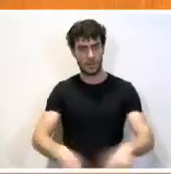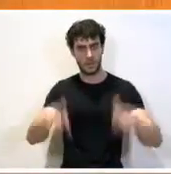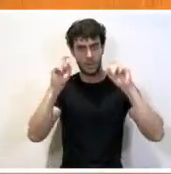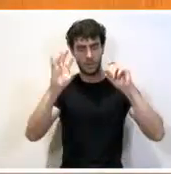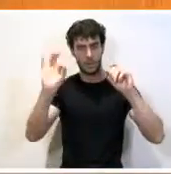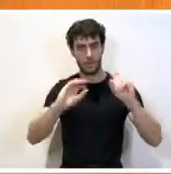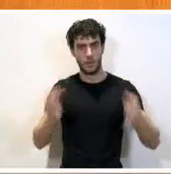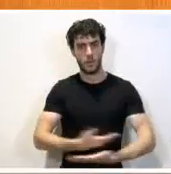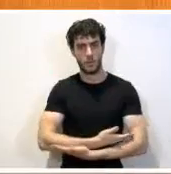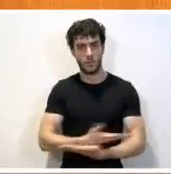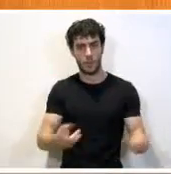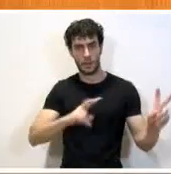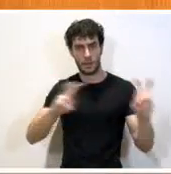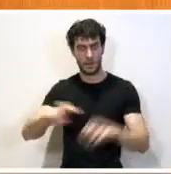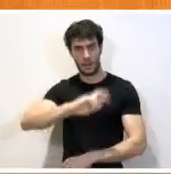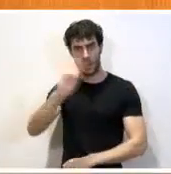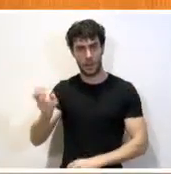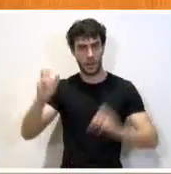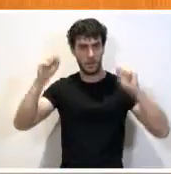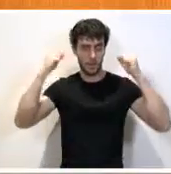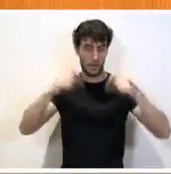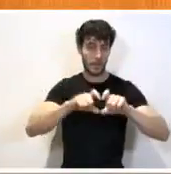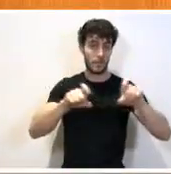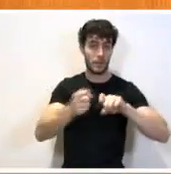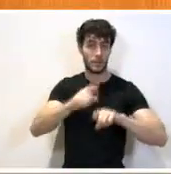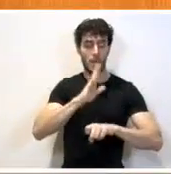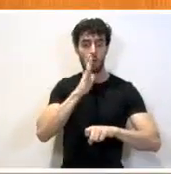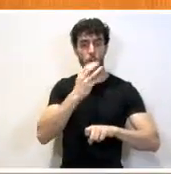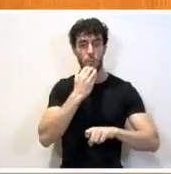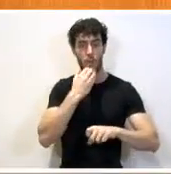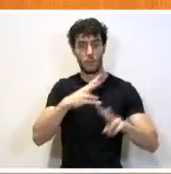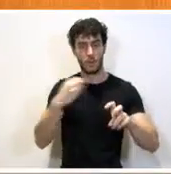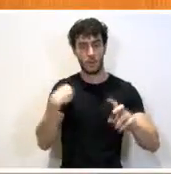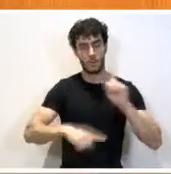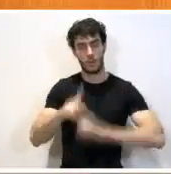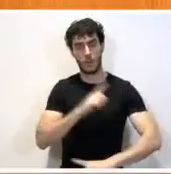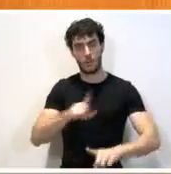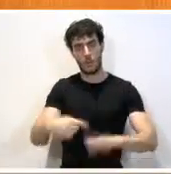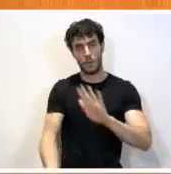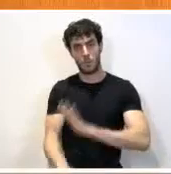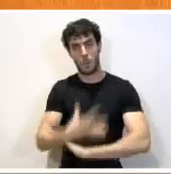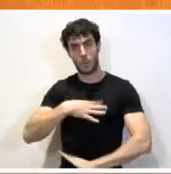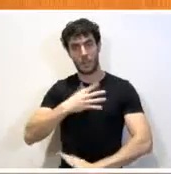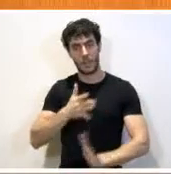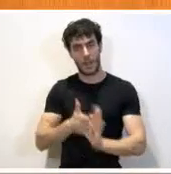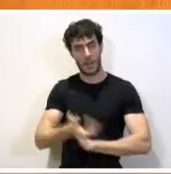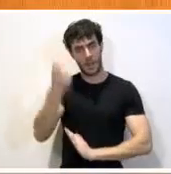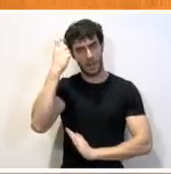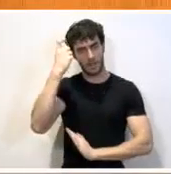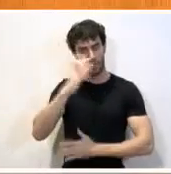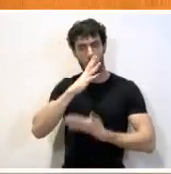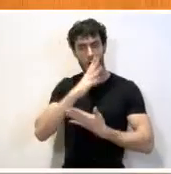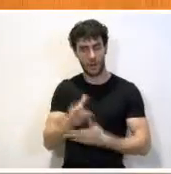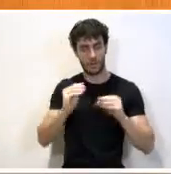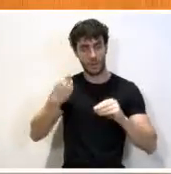o a cualquier otra cuestión, a prácticas en empresas, porque eso también es un problema que luego se puede generar. Esos estudiantes que ahora están haciendo formación